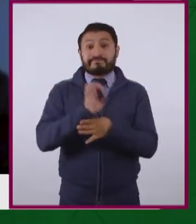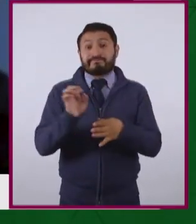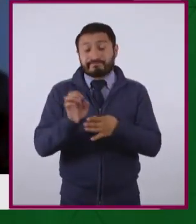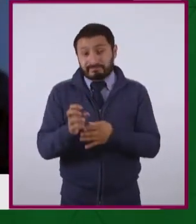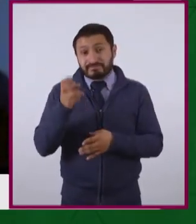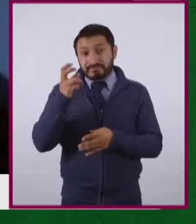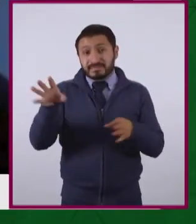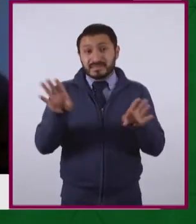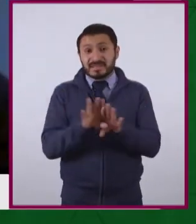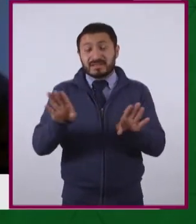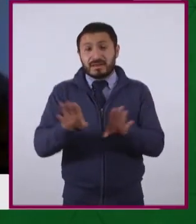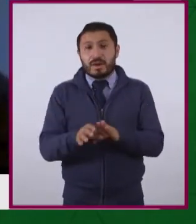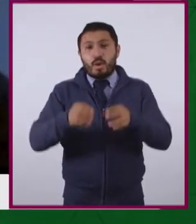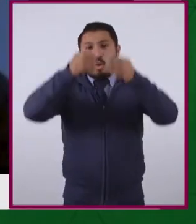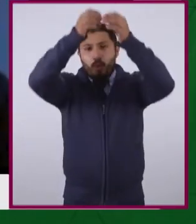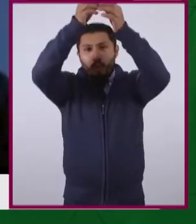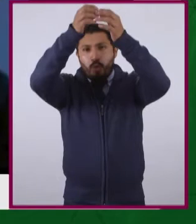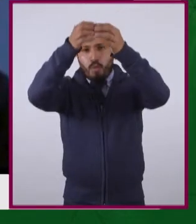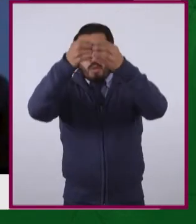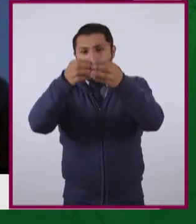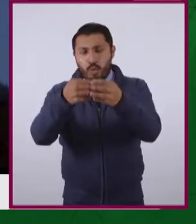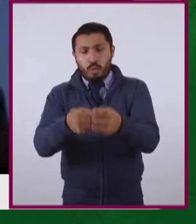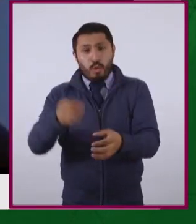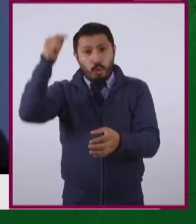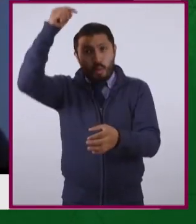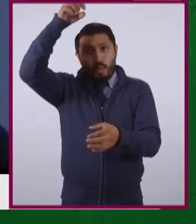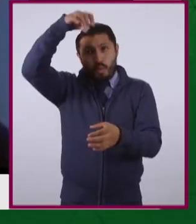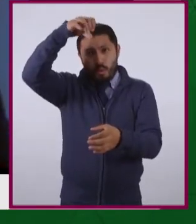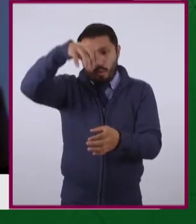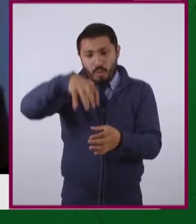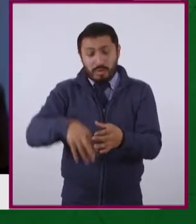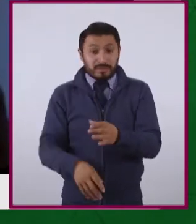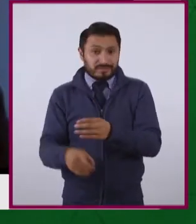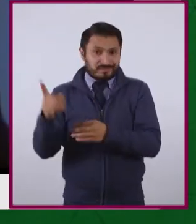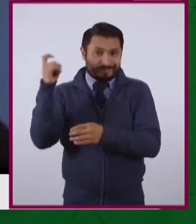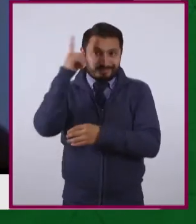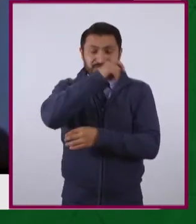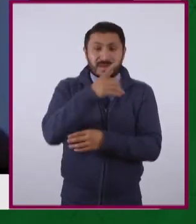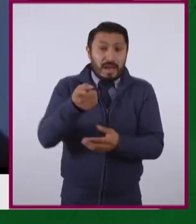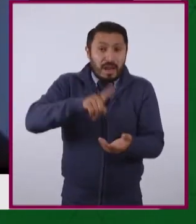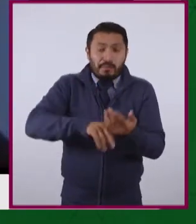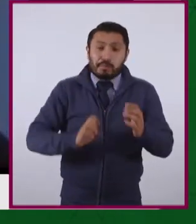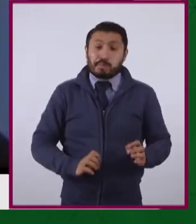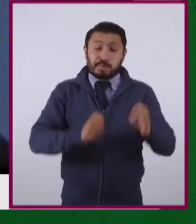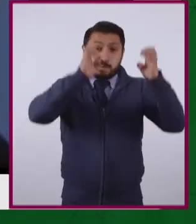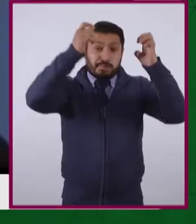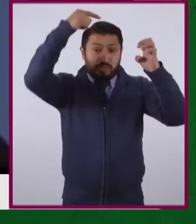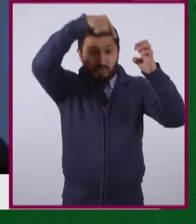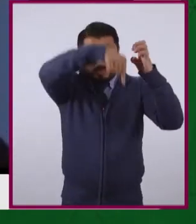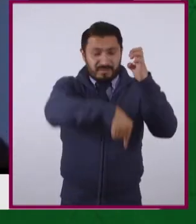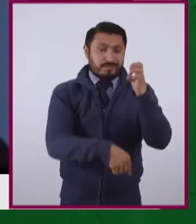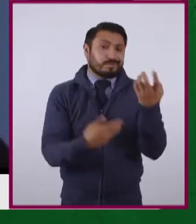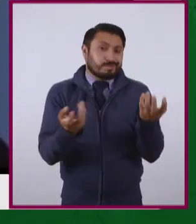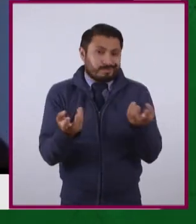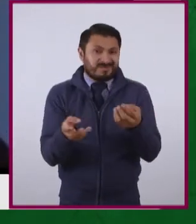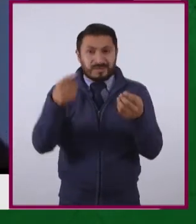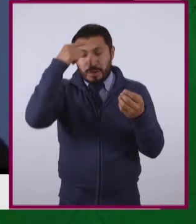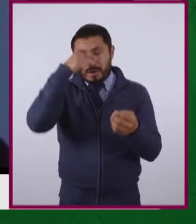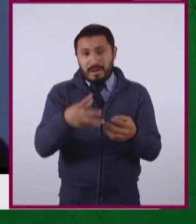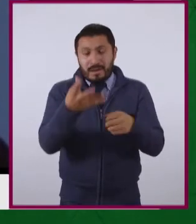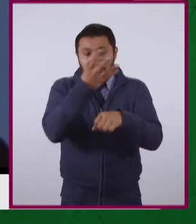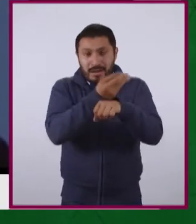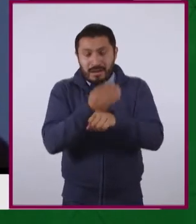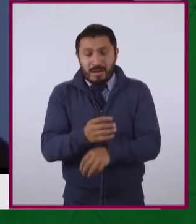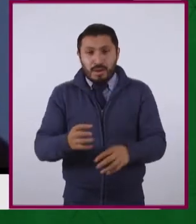muchas veces las tuberías son complejas, internas, y para adaptar un sistema de captación de lluvia a